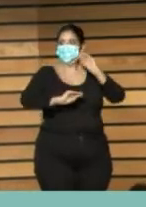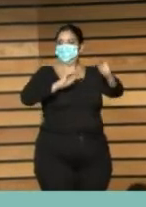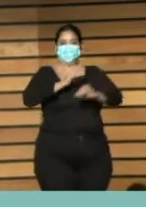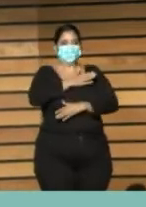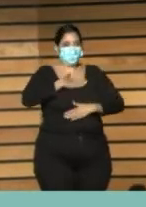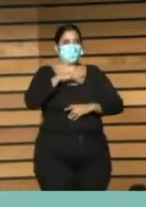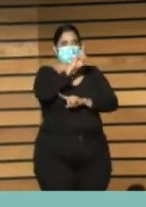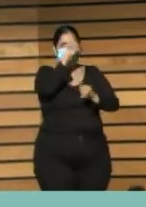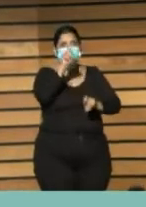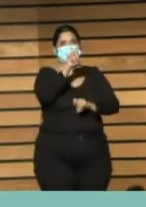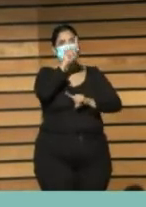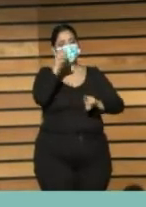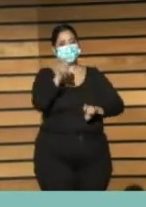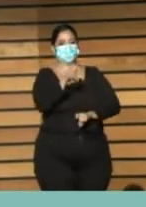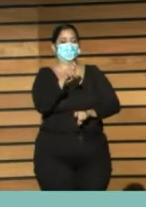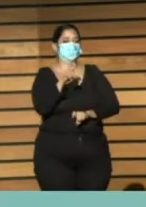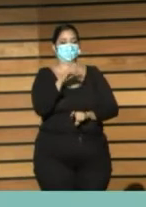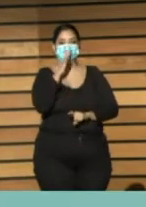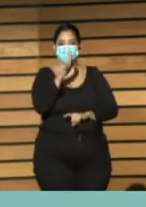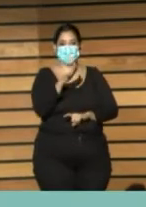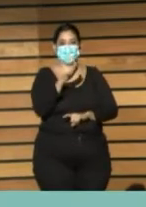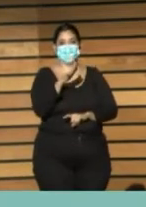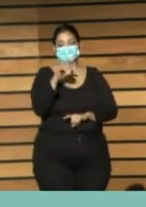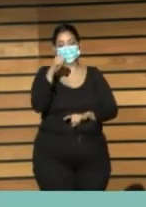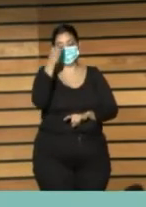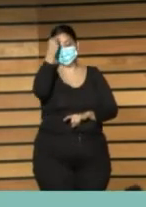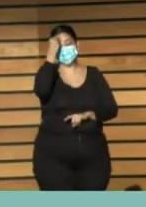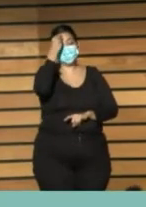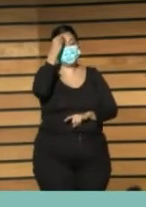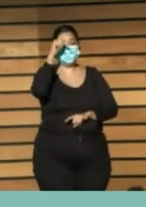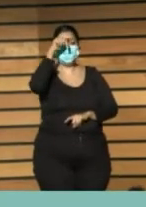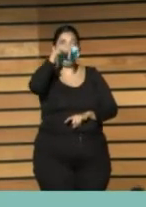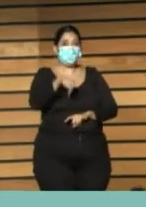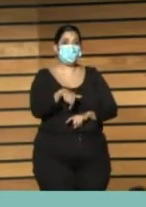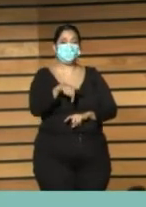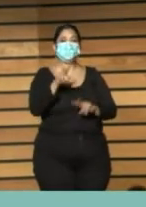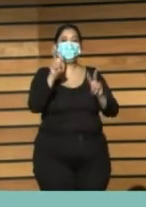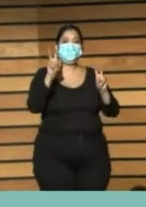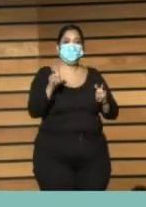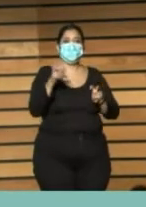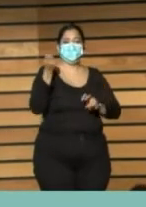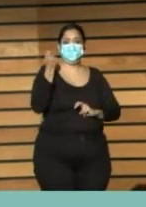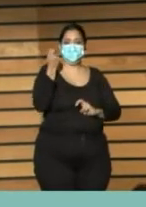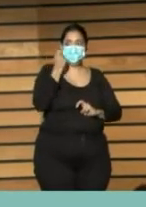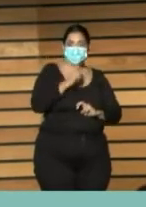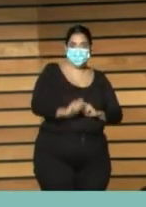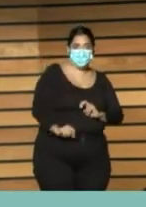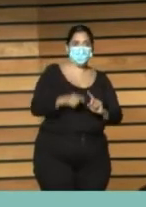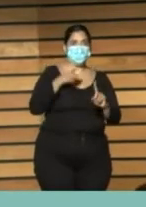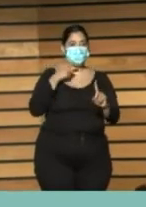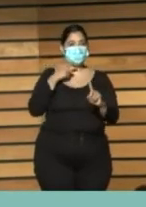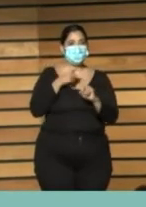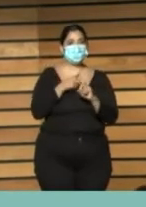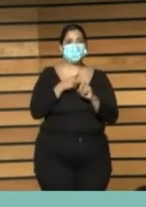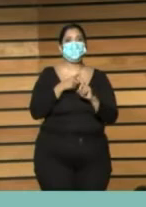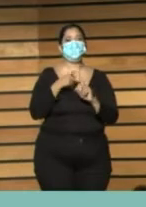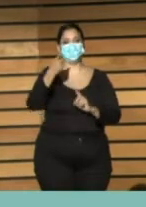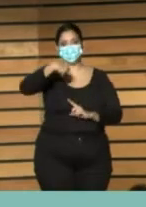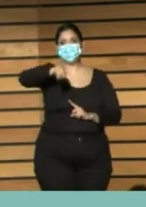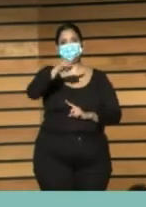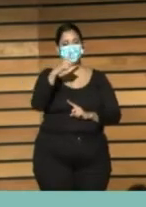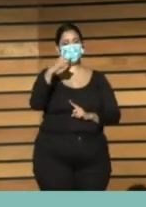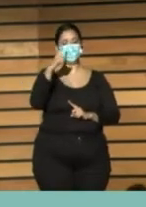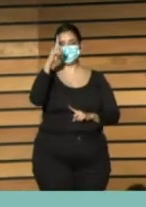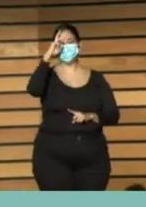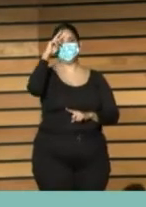la formación es un instrumento clave para encontrar respuestas a muchos de los retos profesionales que tenemos por delante. La formación nos